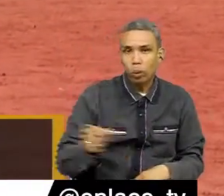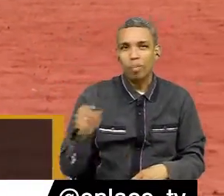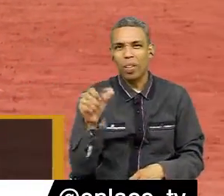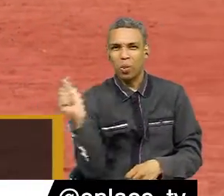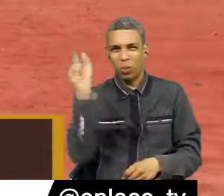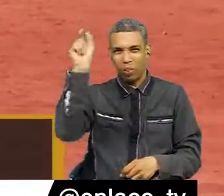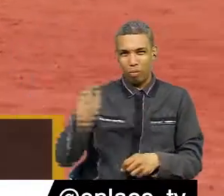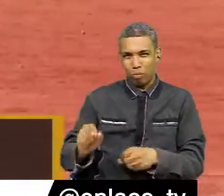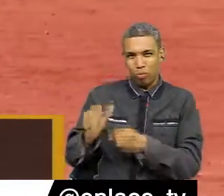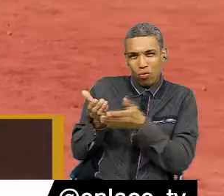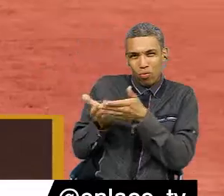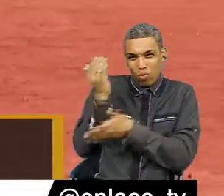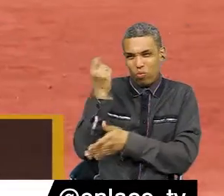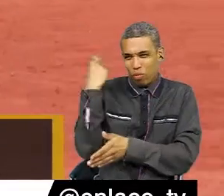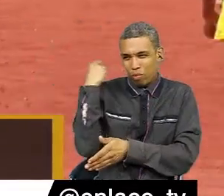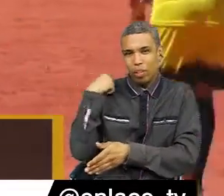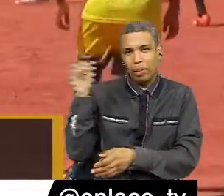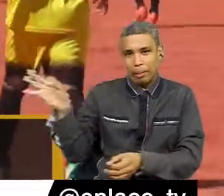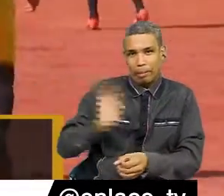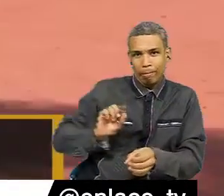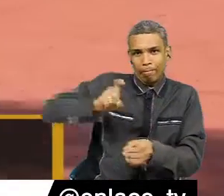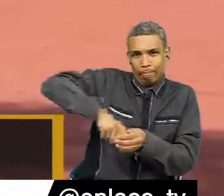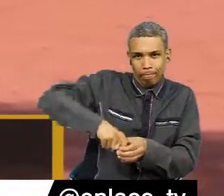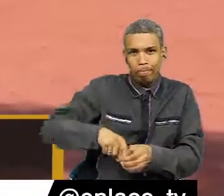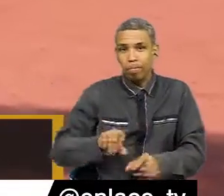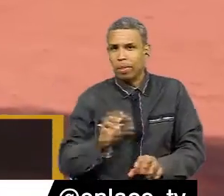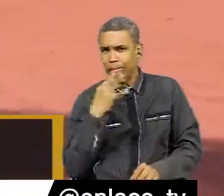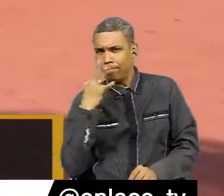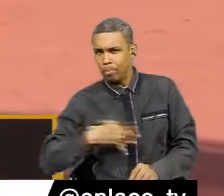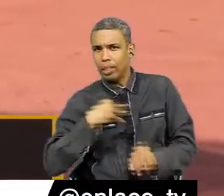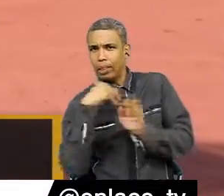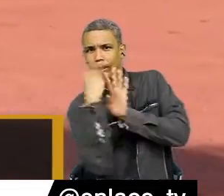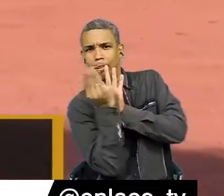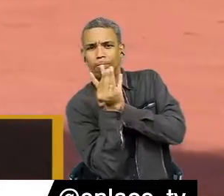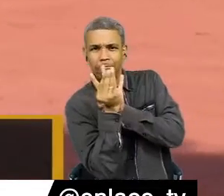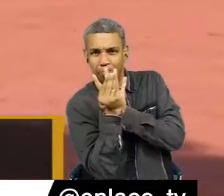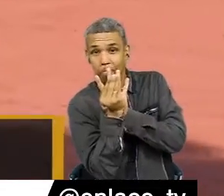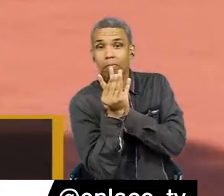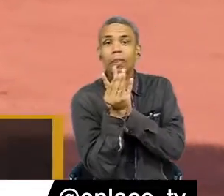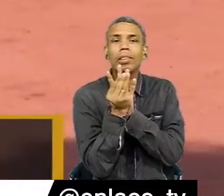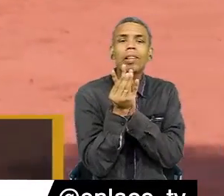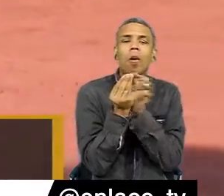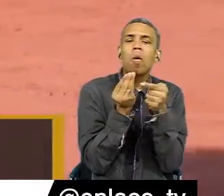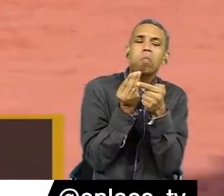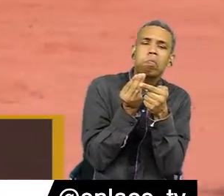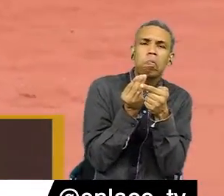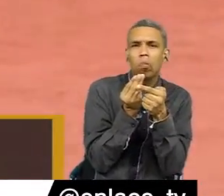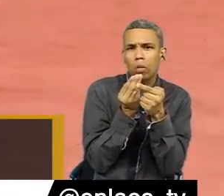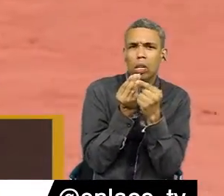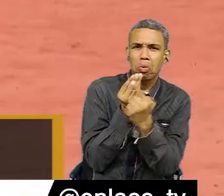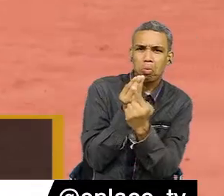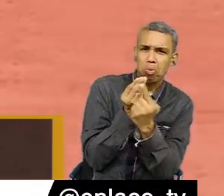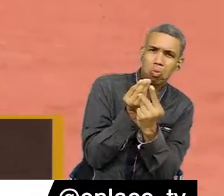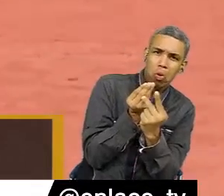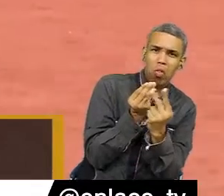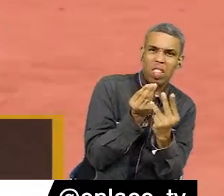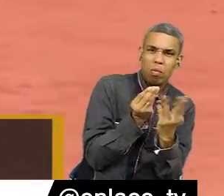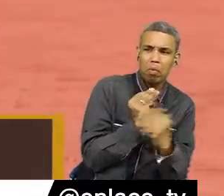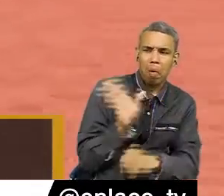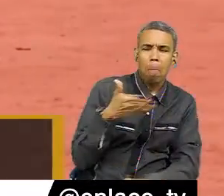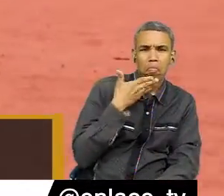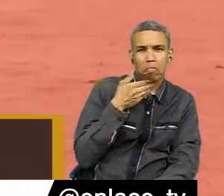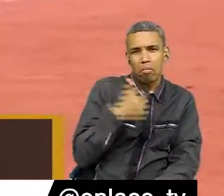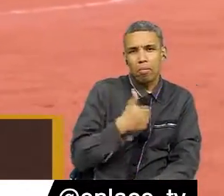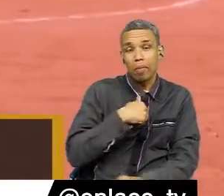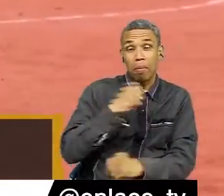pues es que honestamente tengo varios delanteros y hay que darle oportunidades a todos, pero ellos son los dos, que es